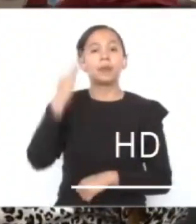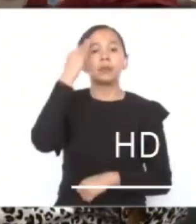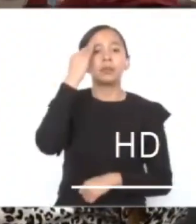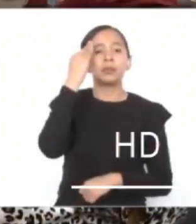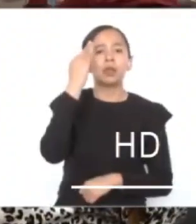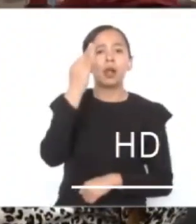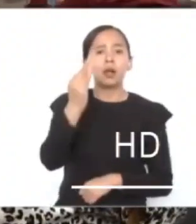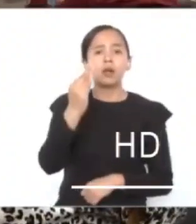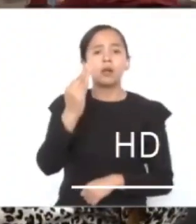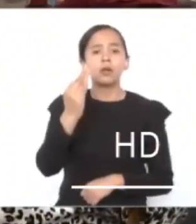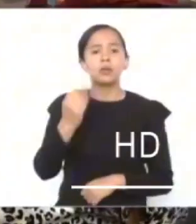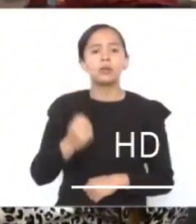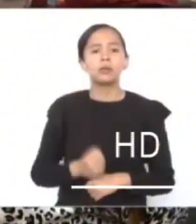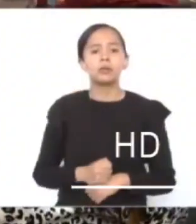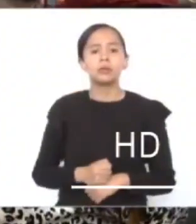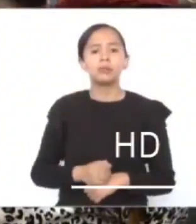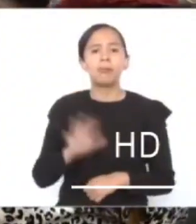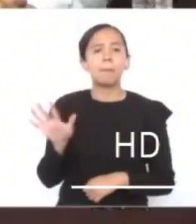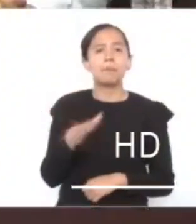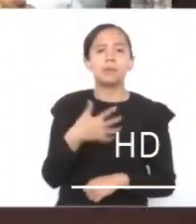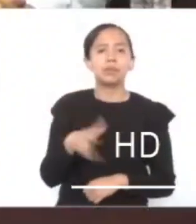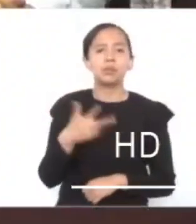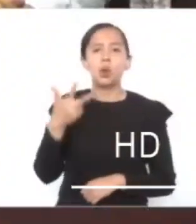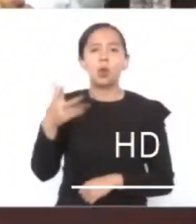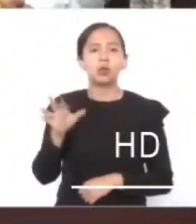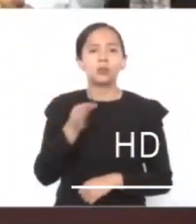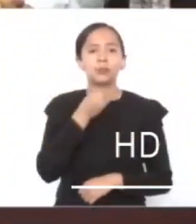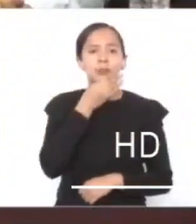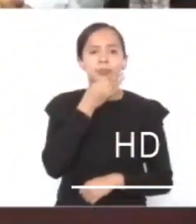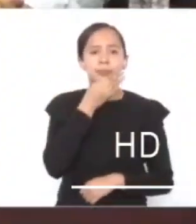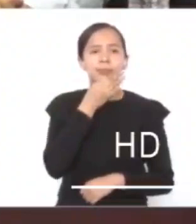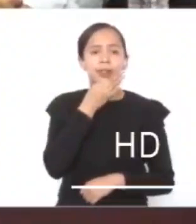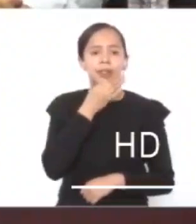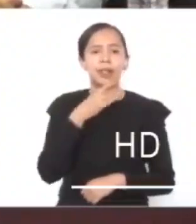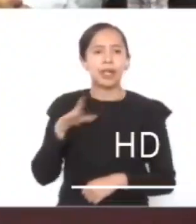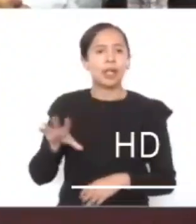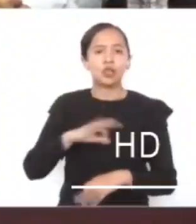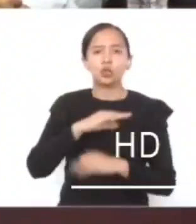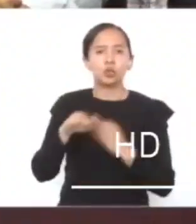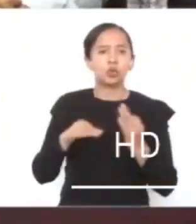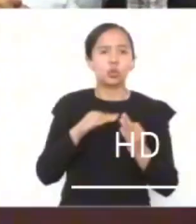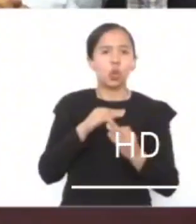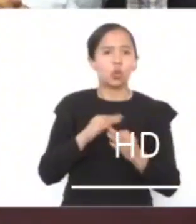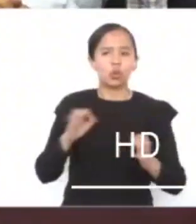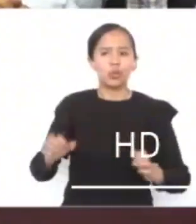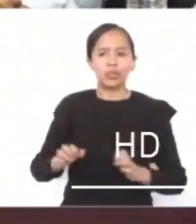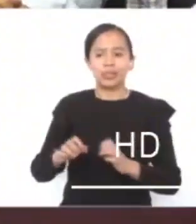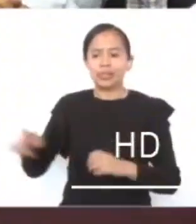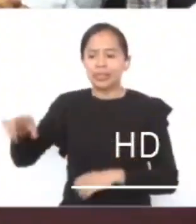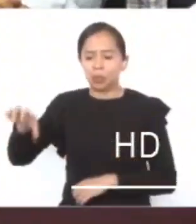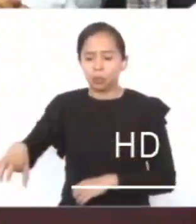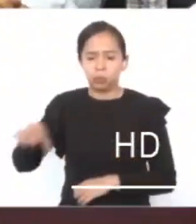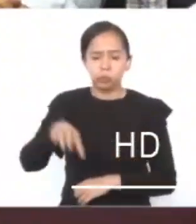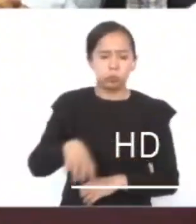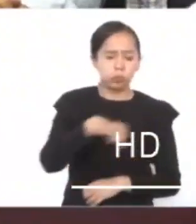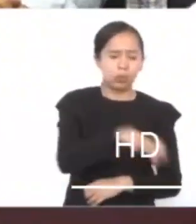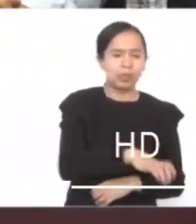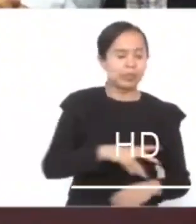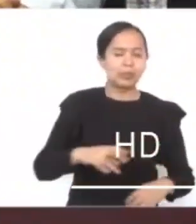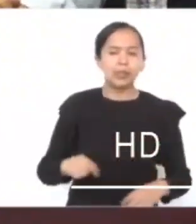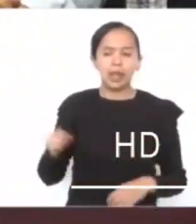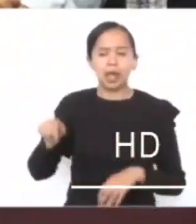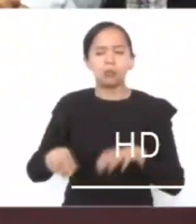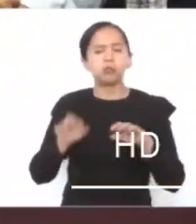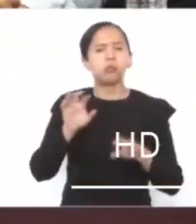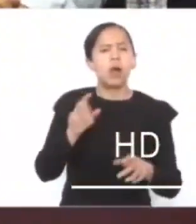Prácticamente en cerca de 8 minutos todos los cuerpos de emergencia estaban en sus lugares, estaban